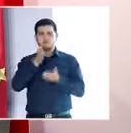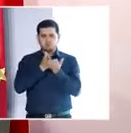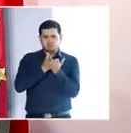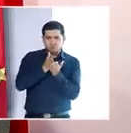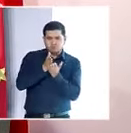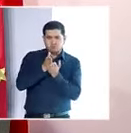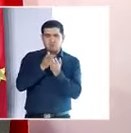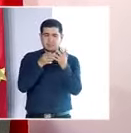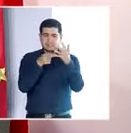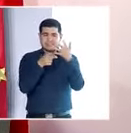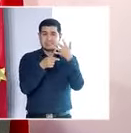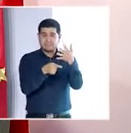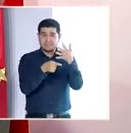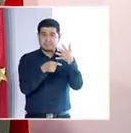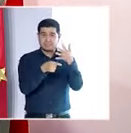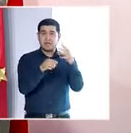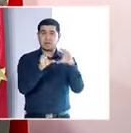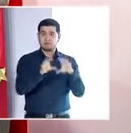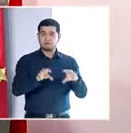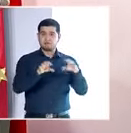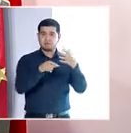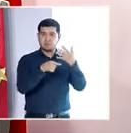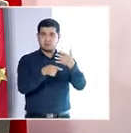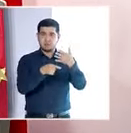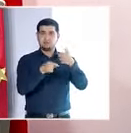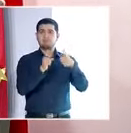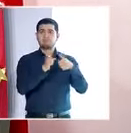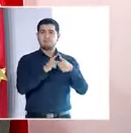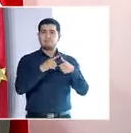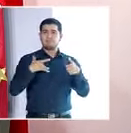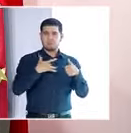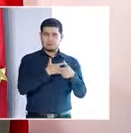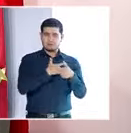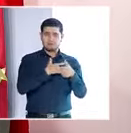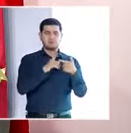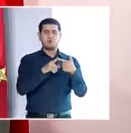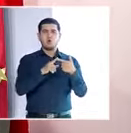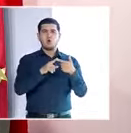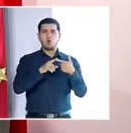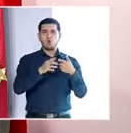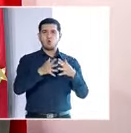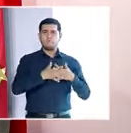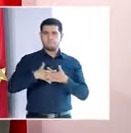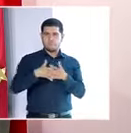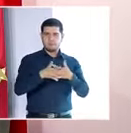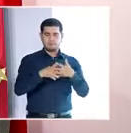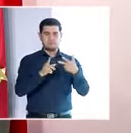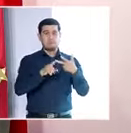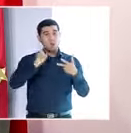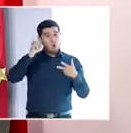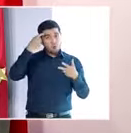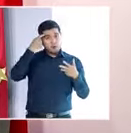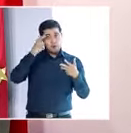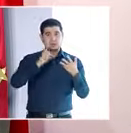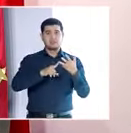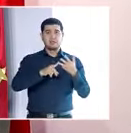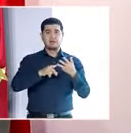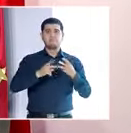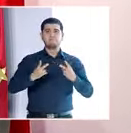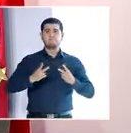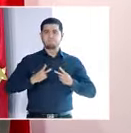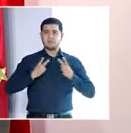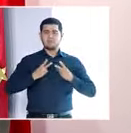ejes estratégicos: el de bienestar social, convivencia, gobernanza, hábitat, infraestructura